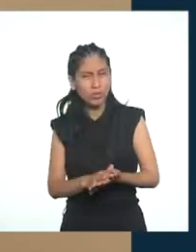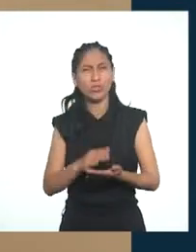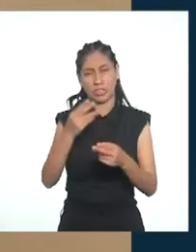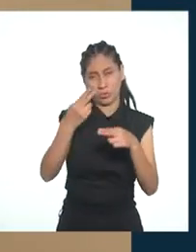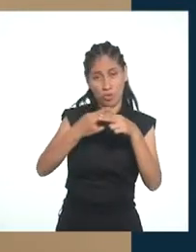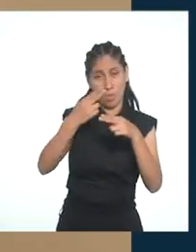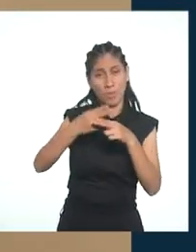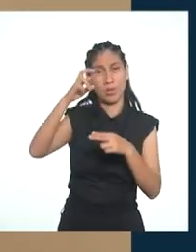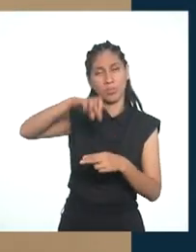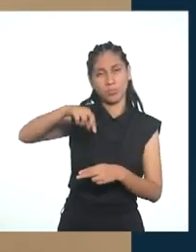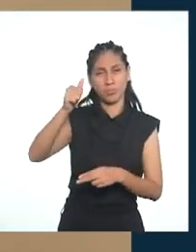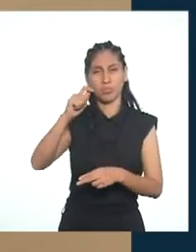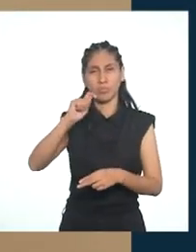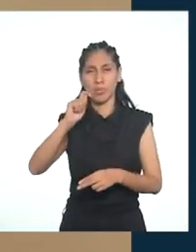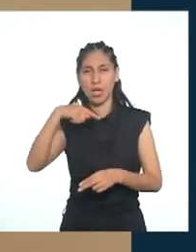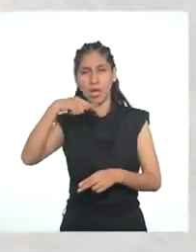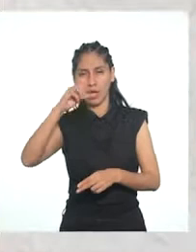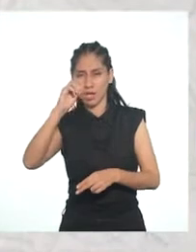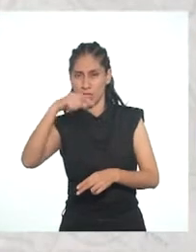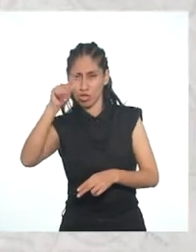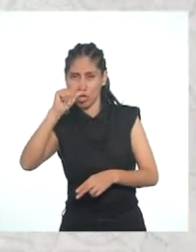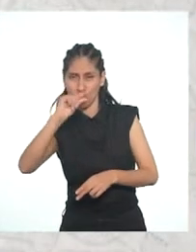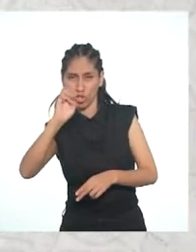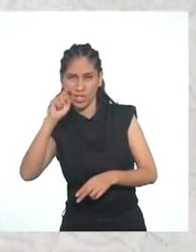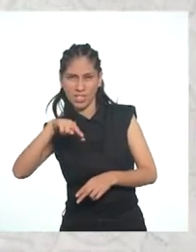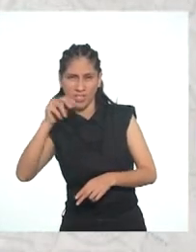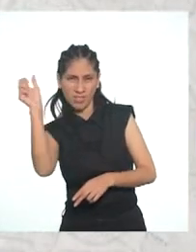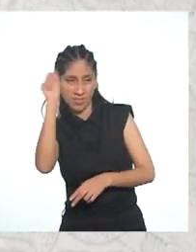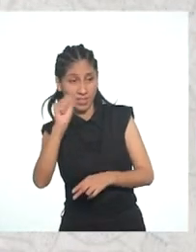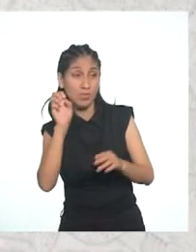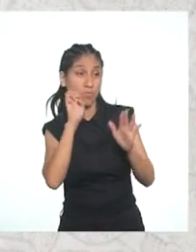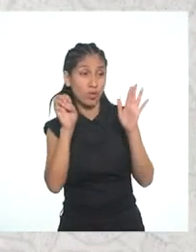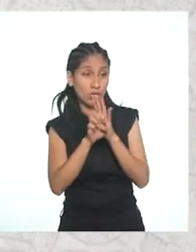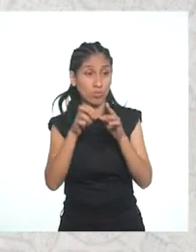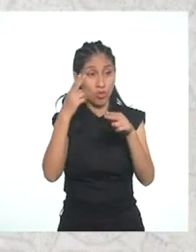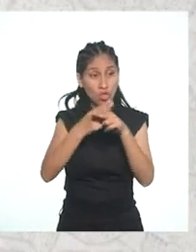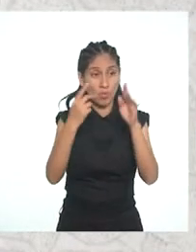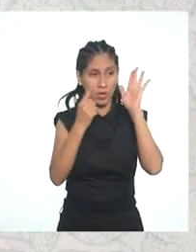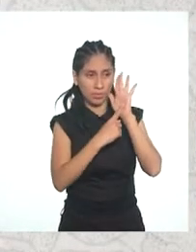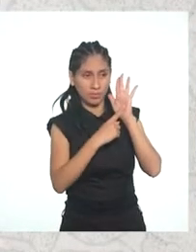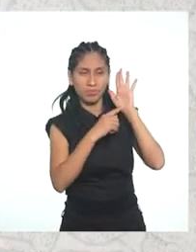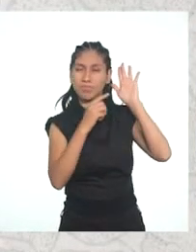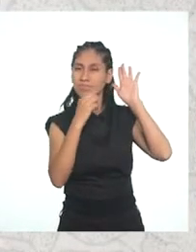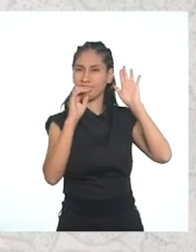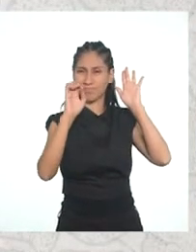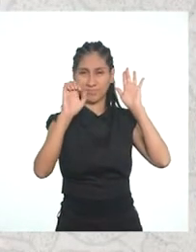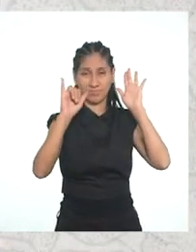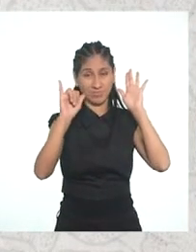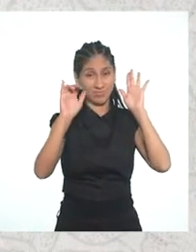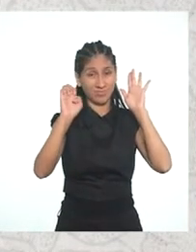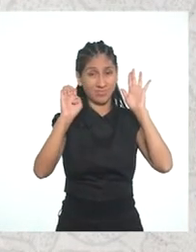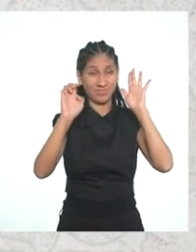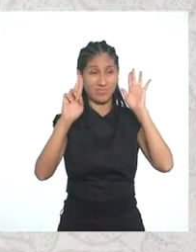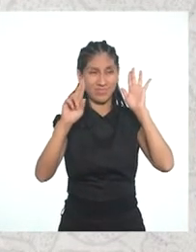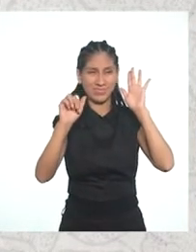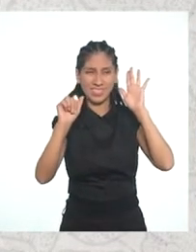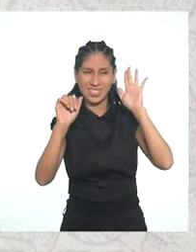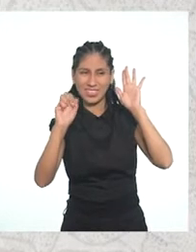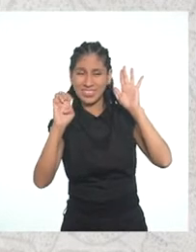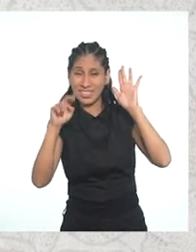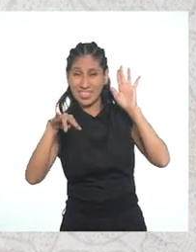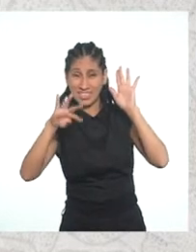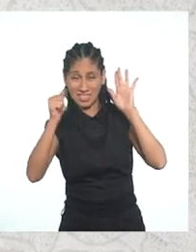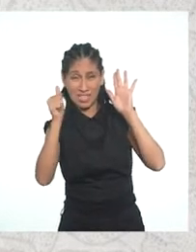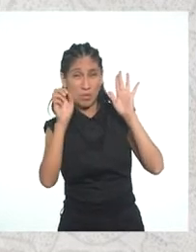patógenas. Aquí algunos ejemplos. Yersinia pestis se encuentra en las pulgas de los roedores